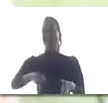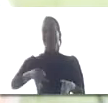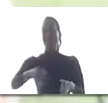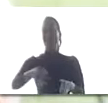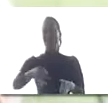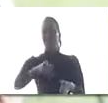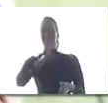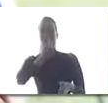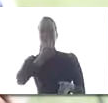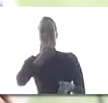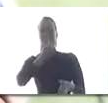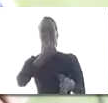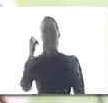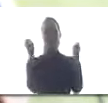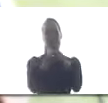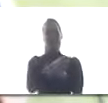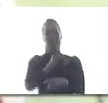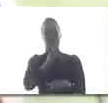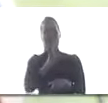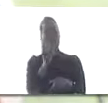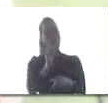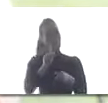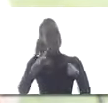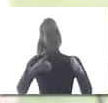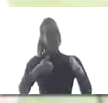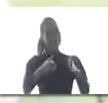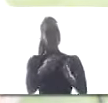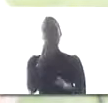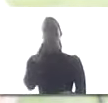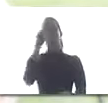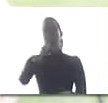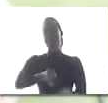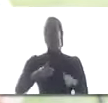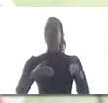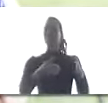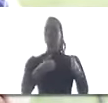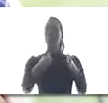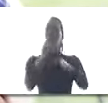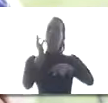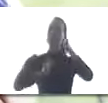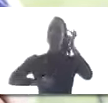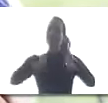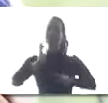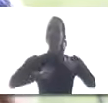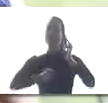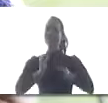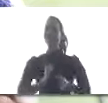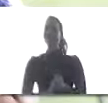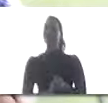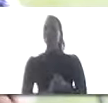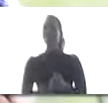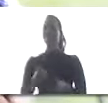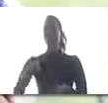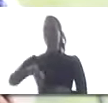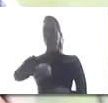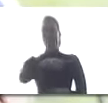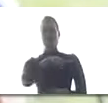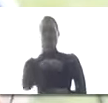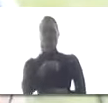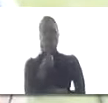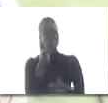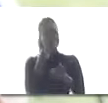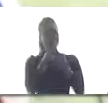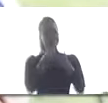la justicia. Como gestoras de paz, sobrevivientes, aportamos